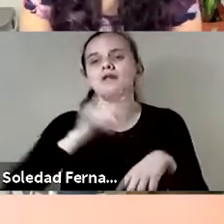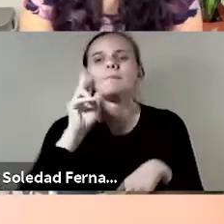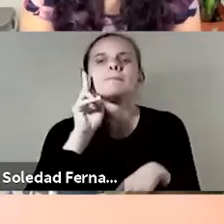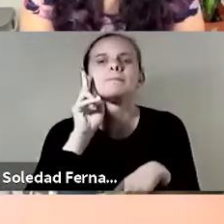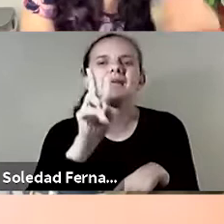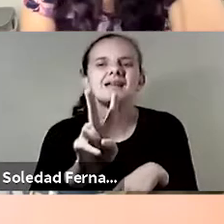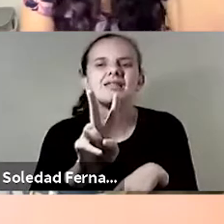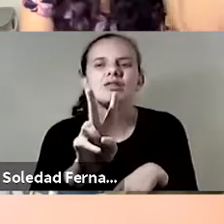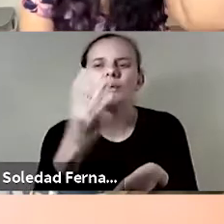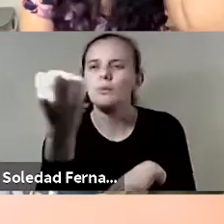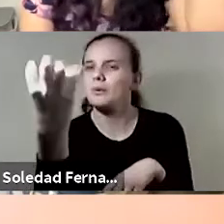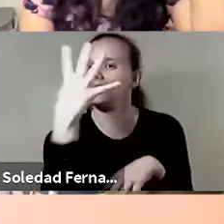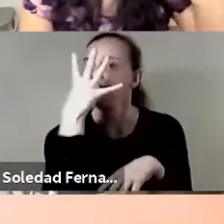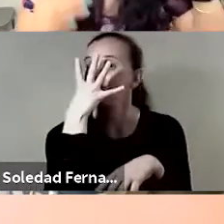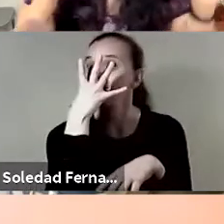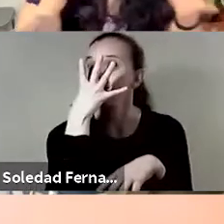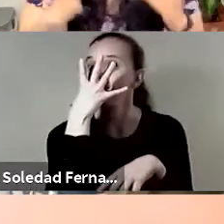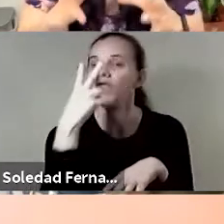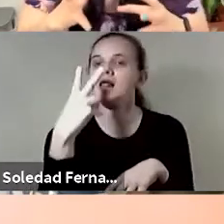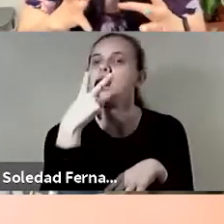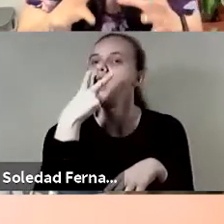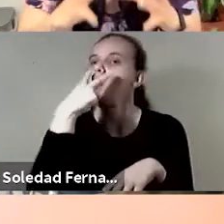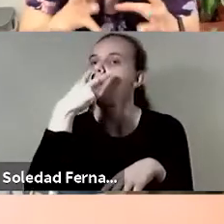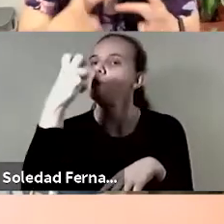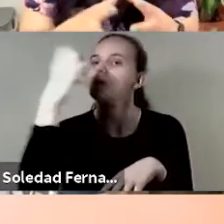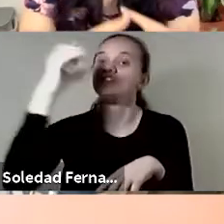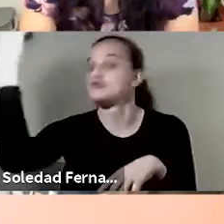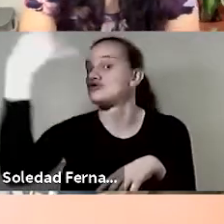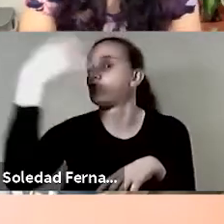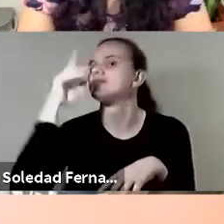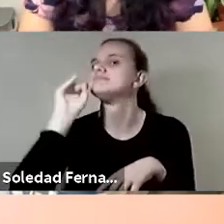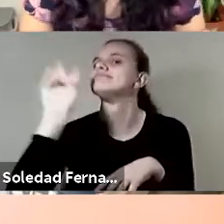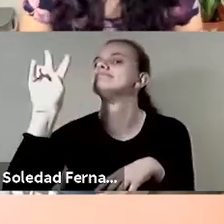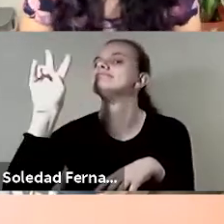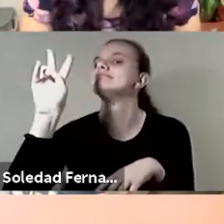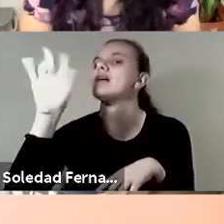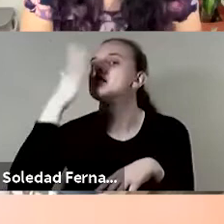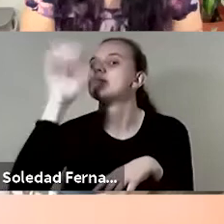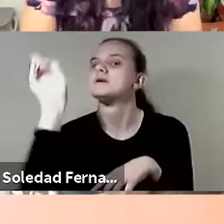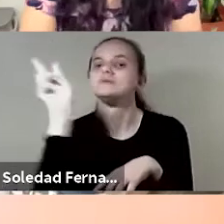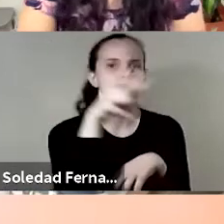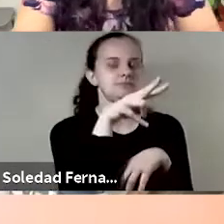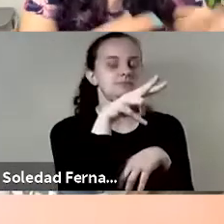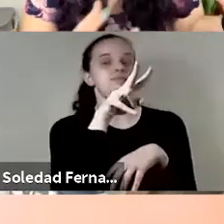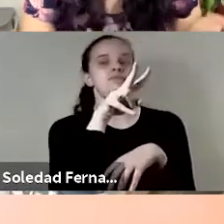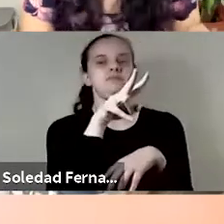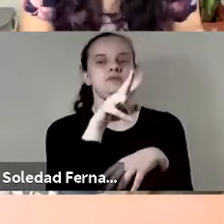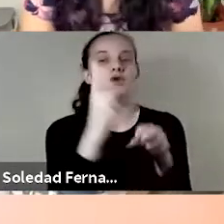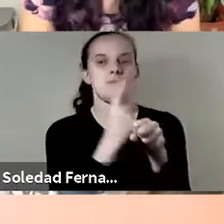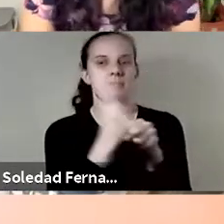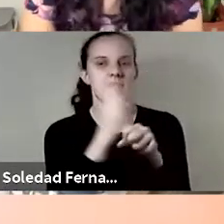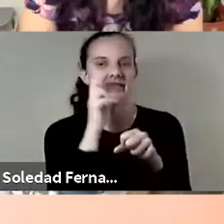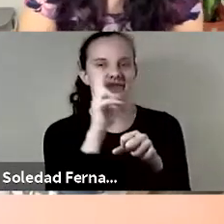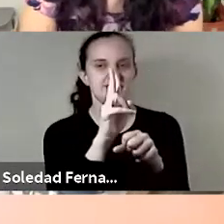ojo, o también puede ser cuando por mucho tiempo quedas mirando algo muy brillante, ¿sí? Por ejemplo, miras el sol